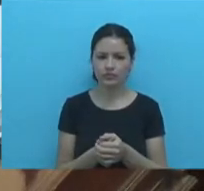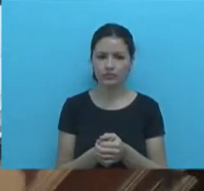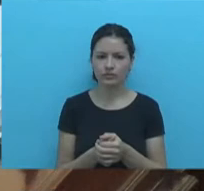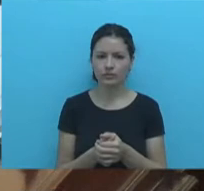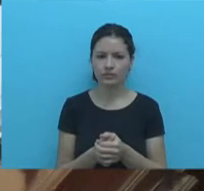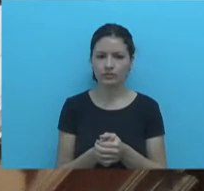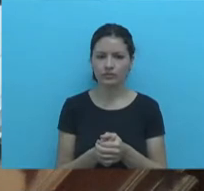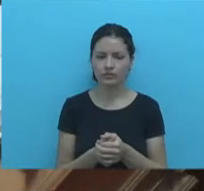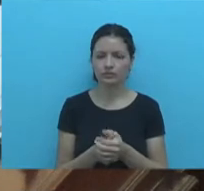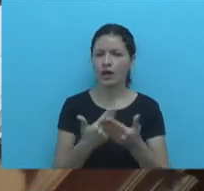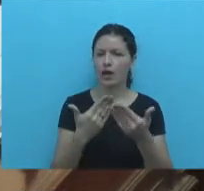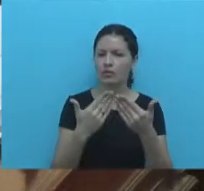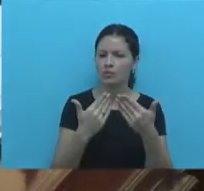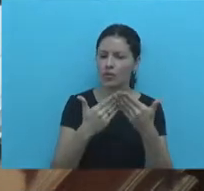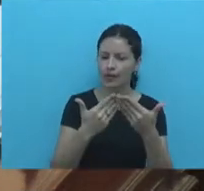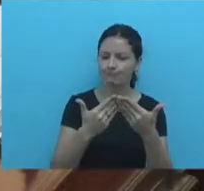¿cómo se dice?